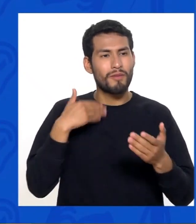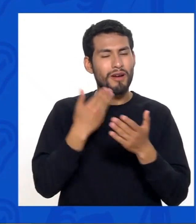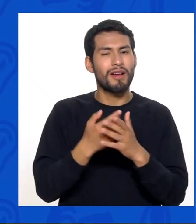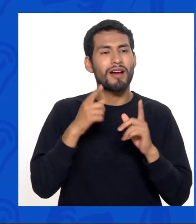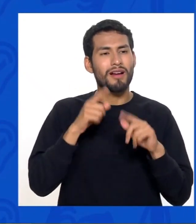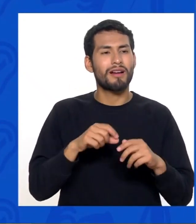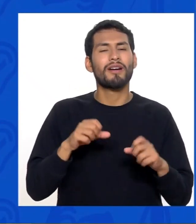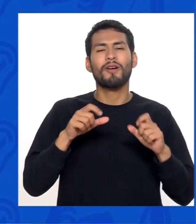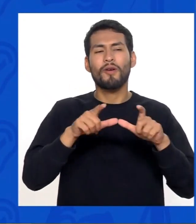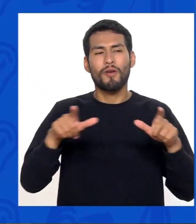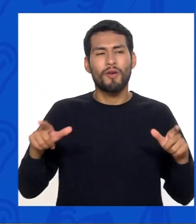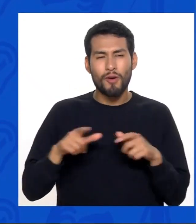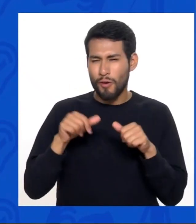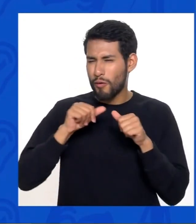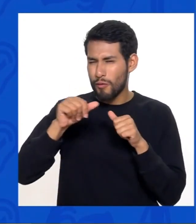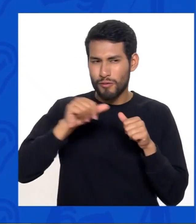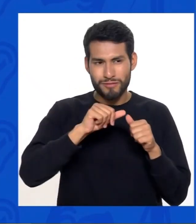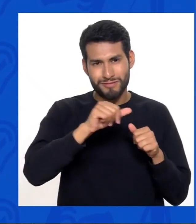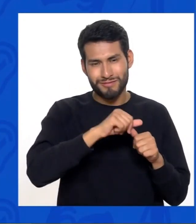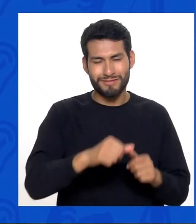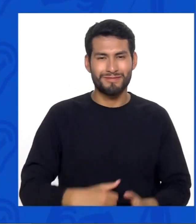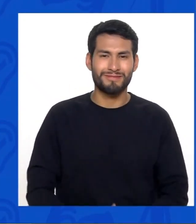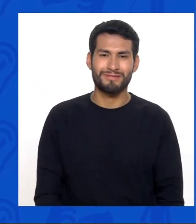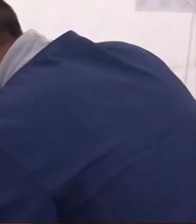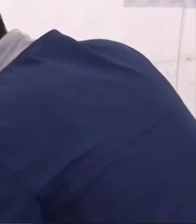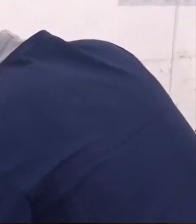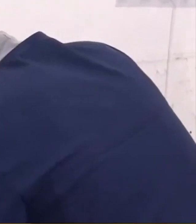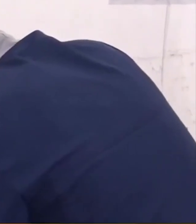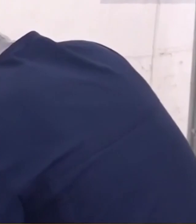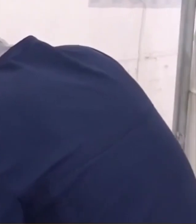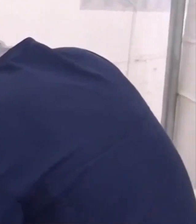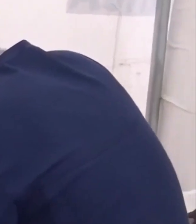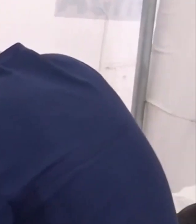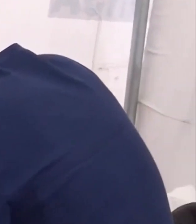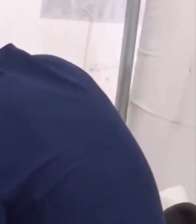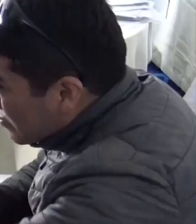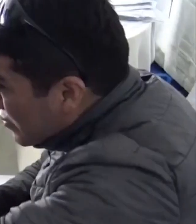poder llegar a regiones muy distantes.